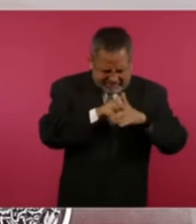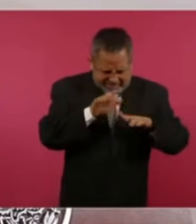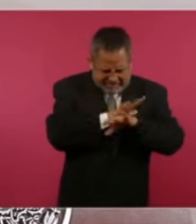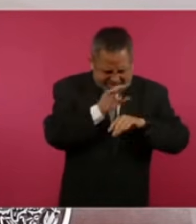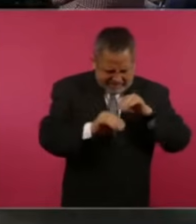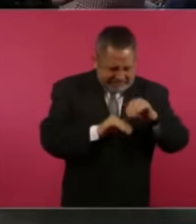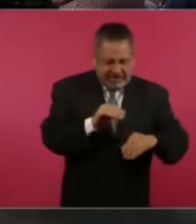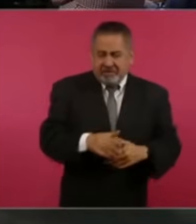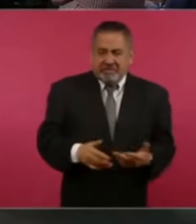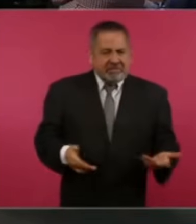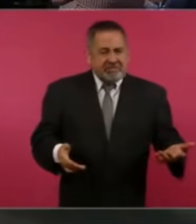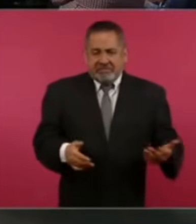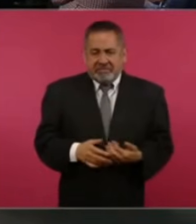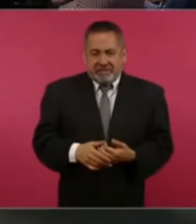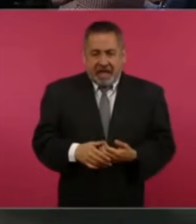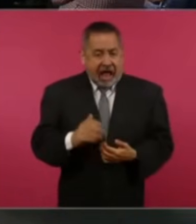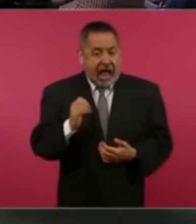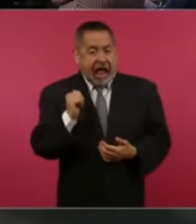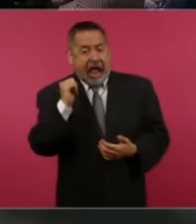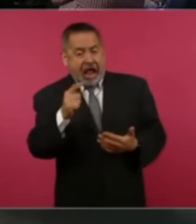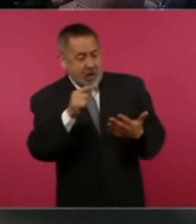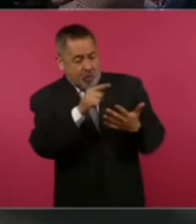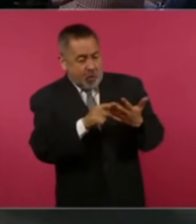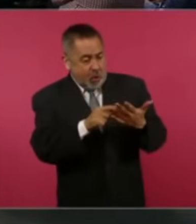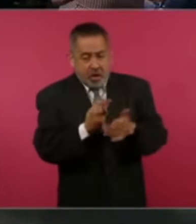No hay nada